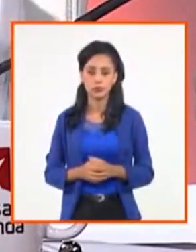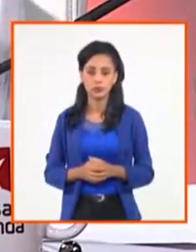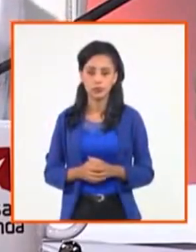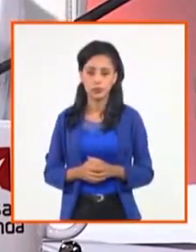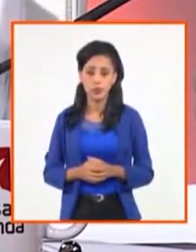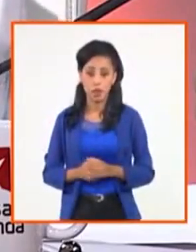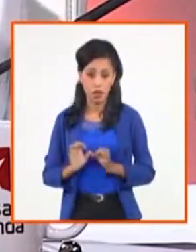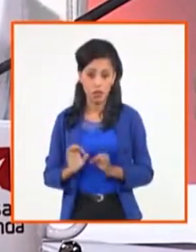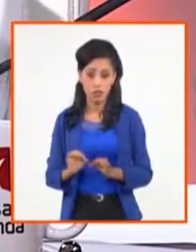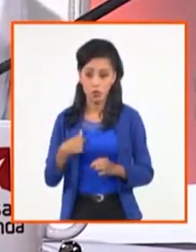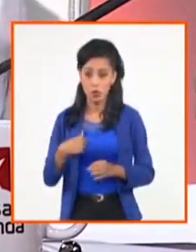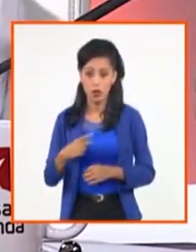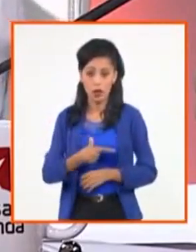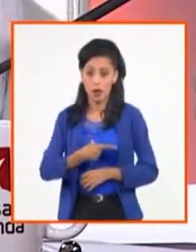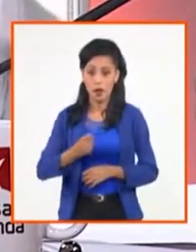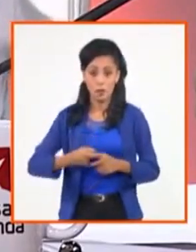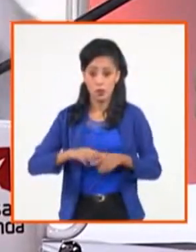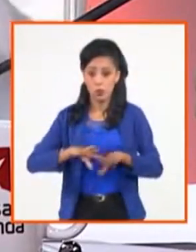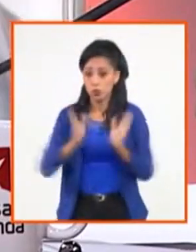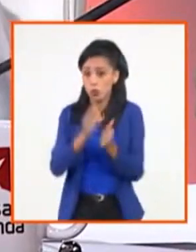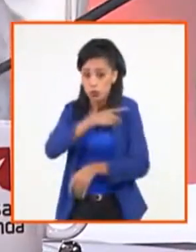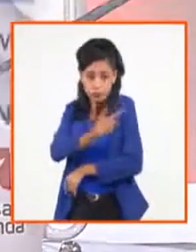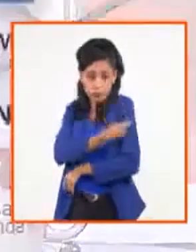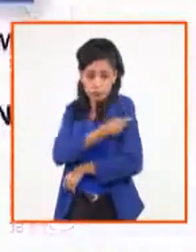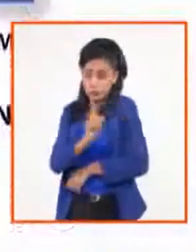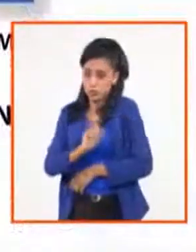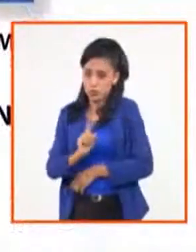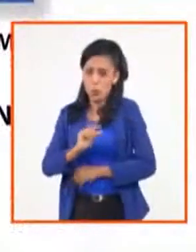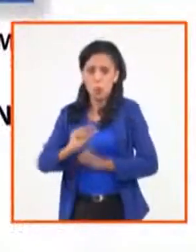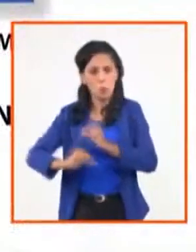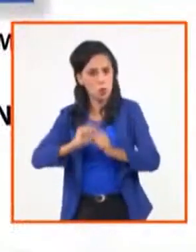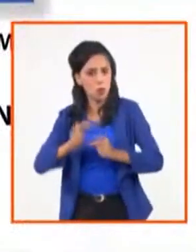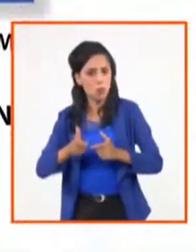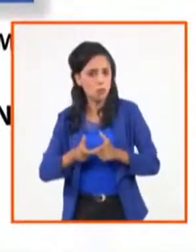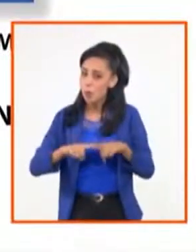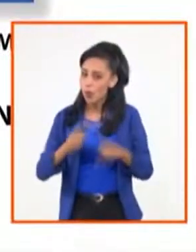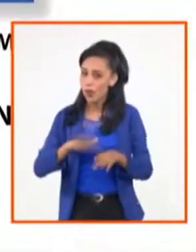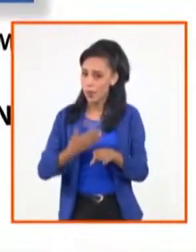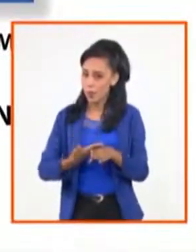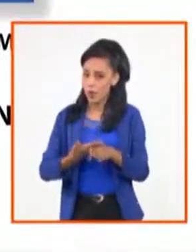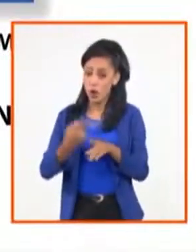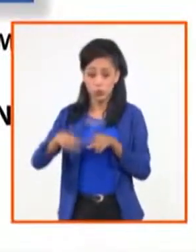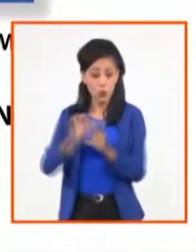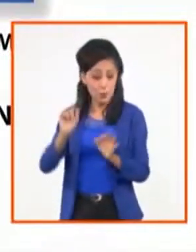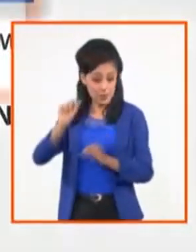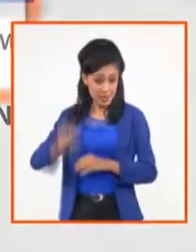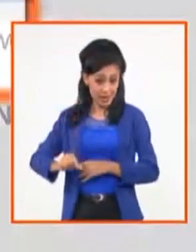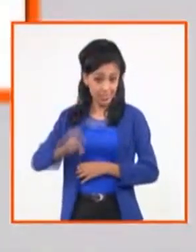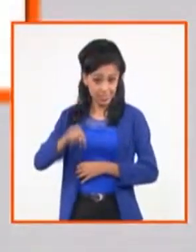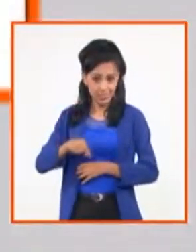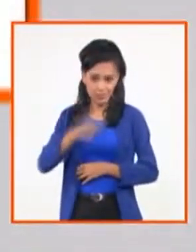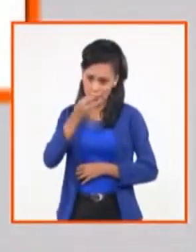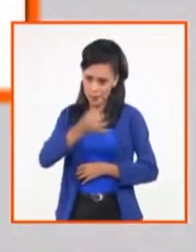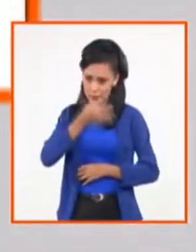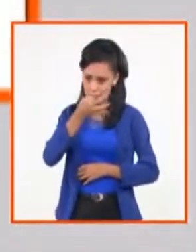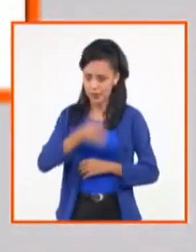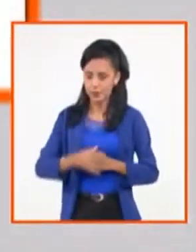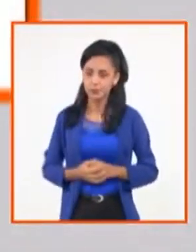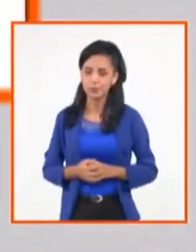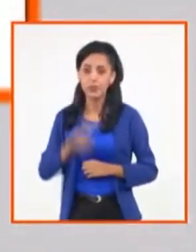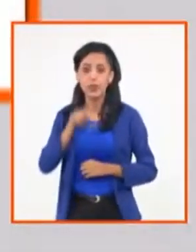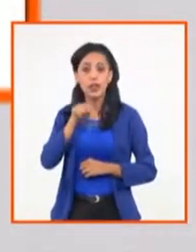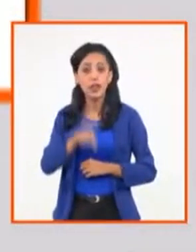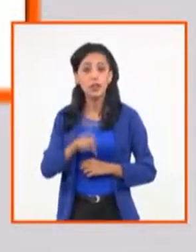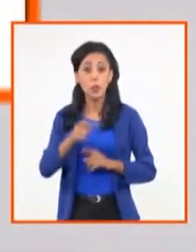ha sido escalonada y a partir de las fortalezas que tenemos. La hemos podido hacer y ha podido hacer una estrategia en primer